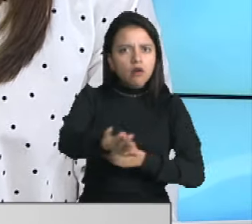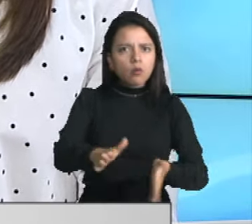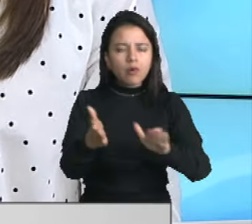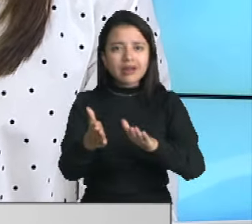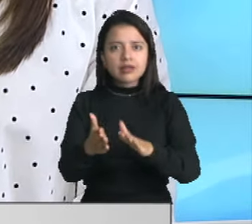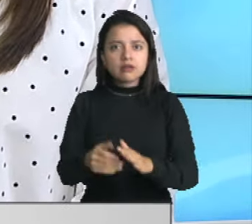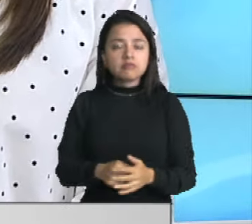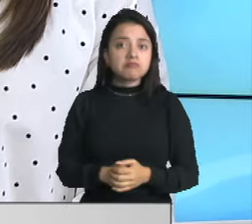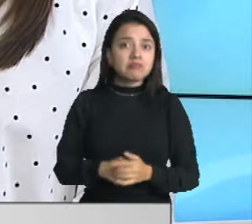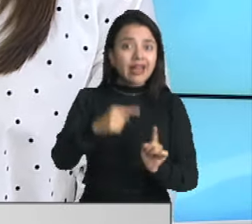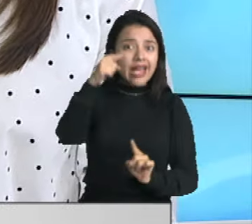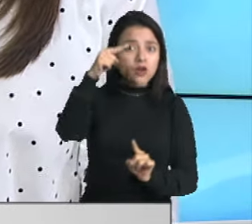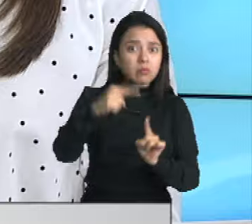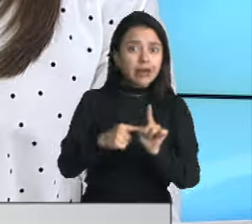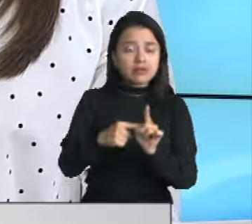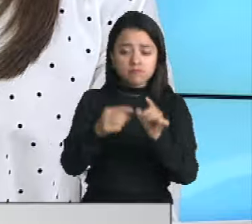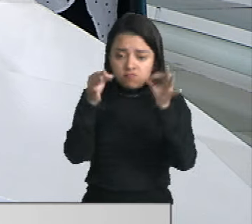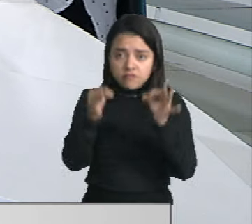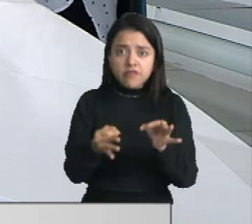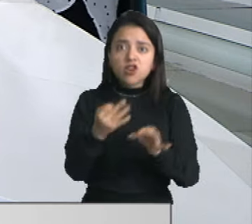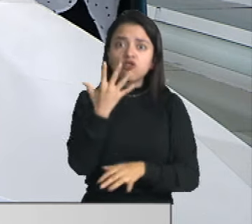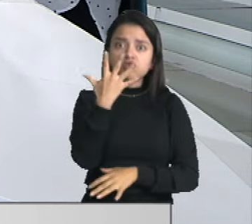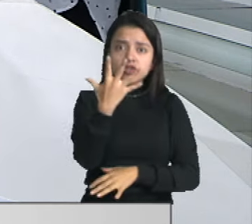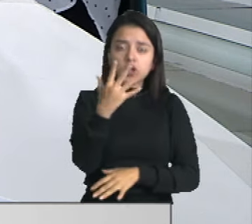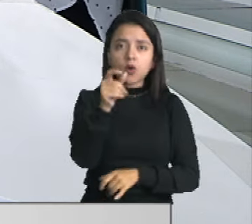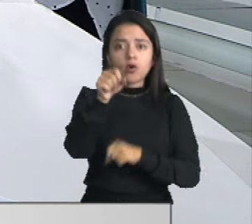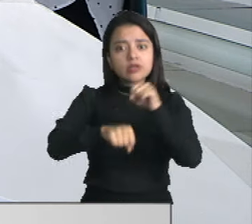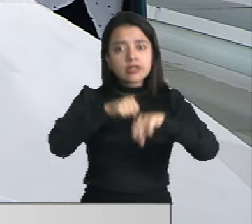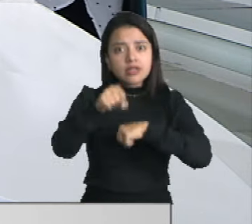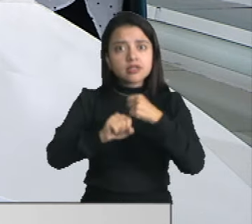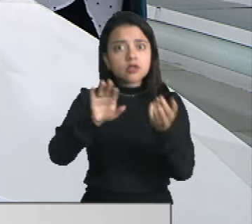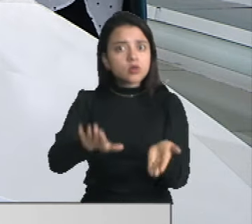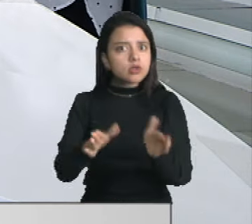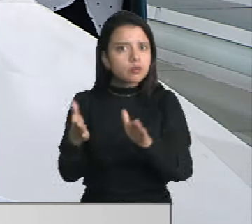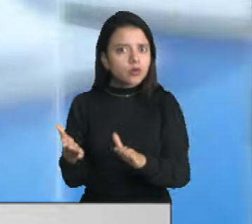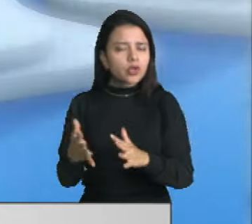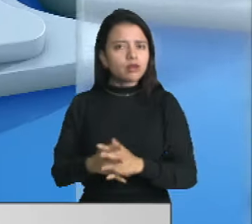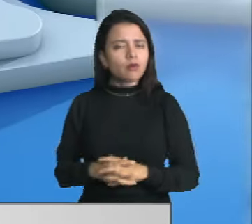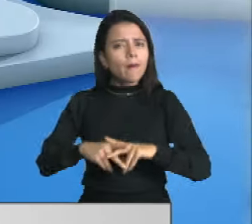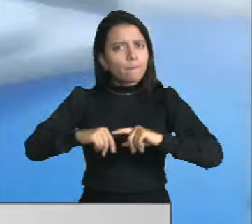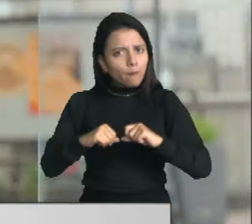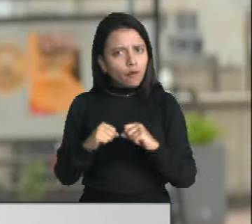5 usuarios de bicicleta en la capital. Stick Luengas tiene los detalles. Stick, buenas tardes.